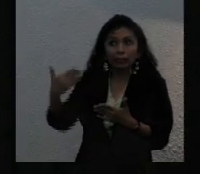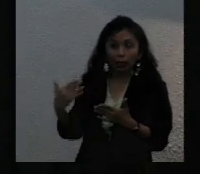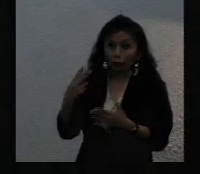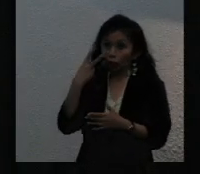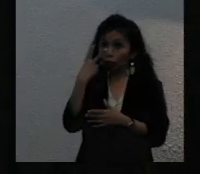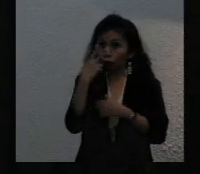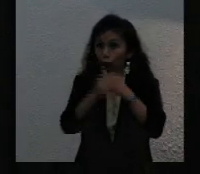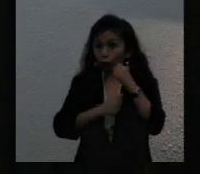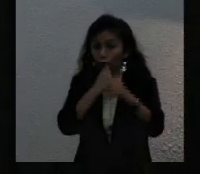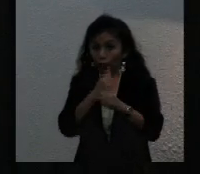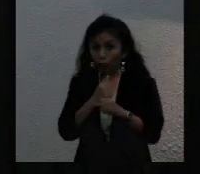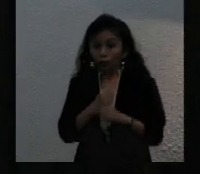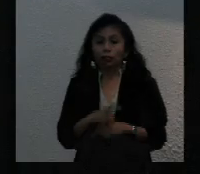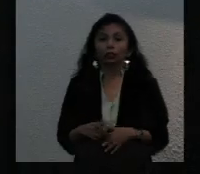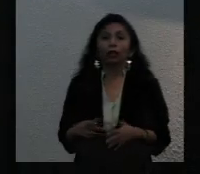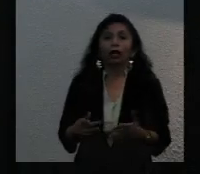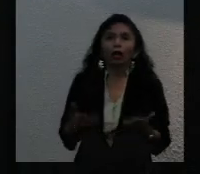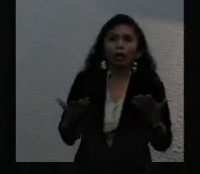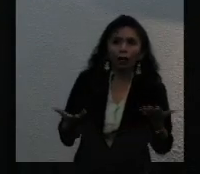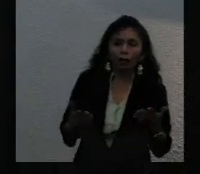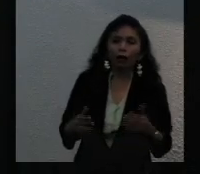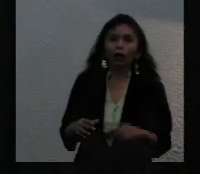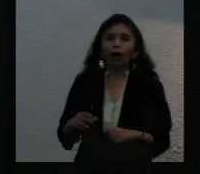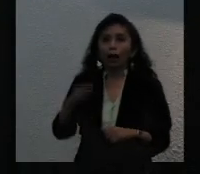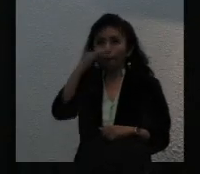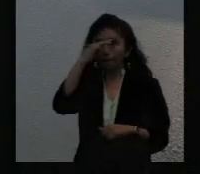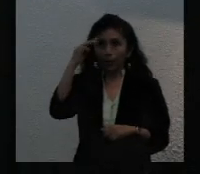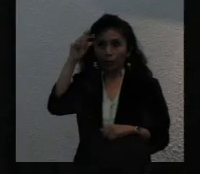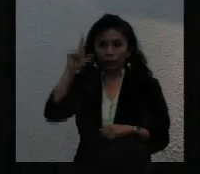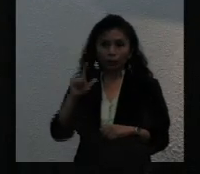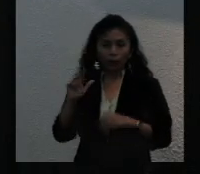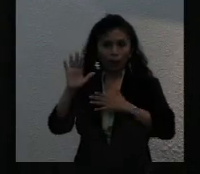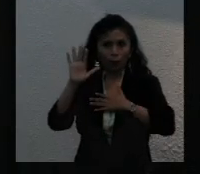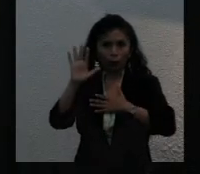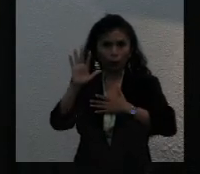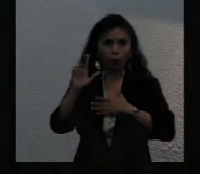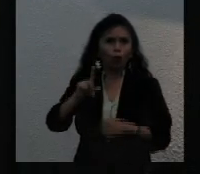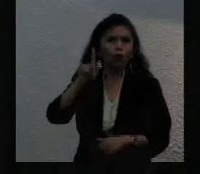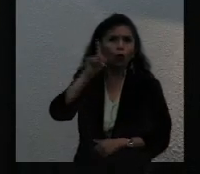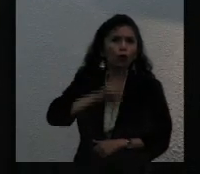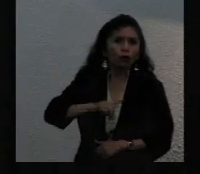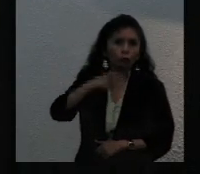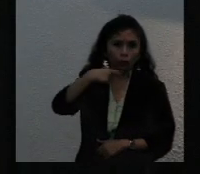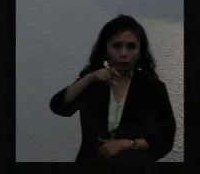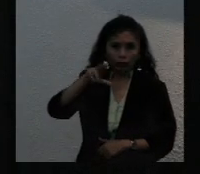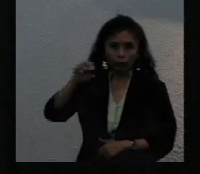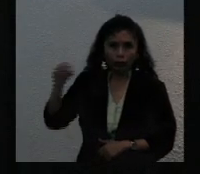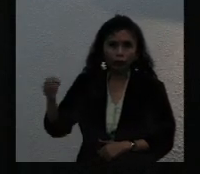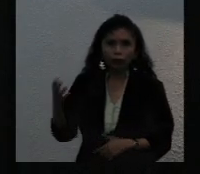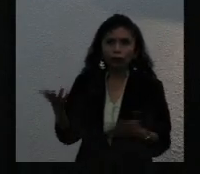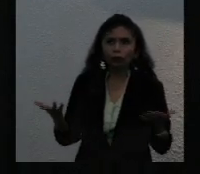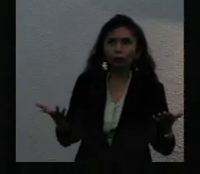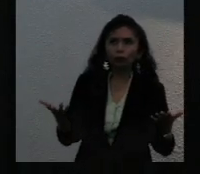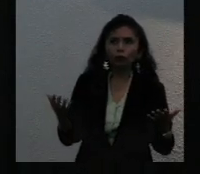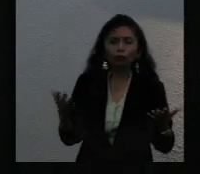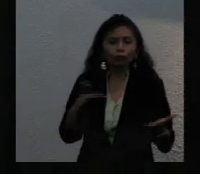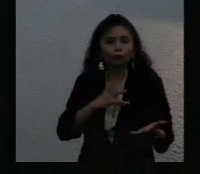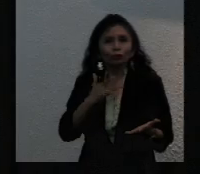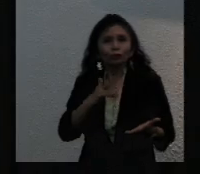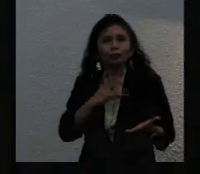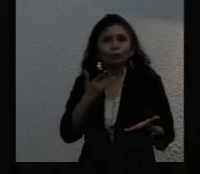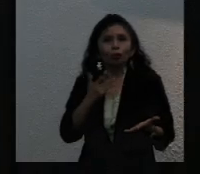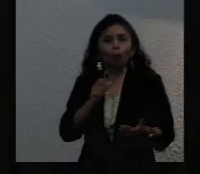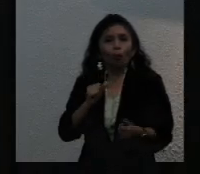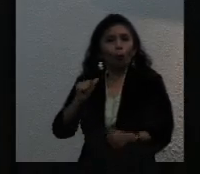al escuchar a nuestra gobernadora rendir protesta, las mujeres de Quintana Roo no solo nos sentimos